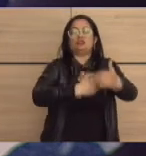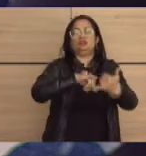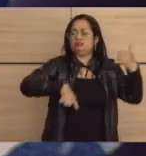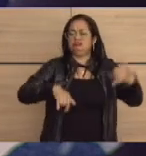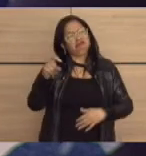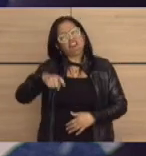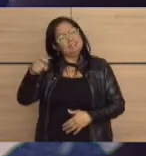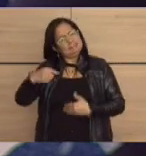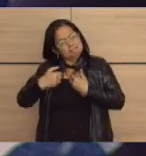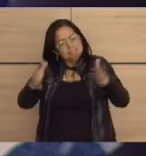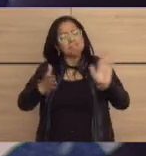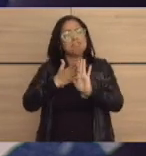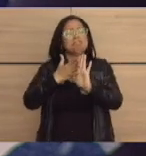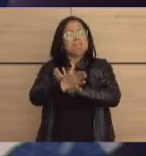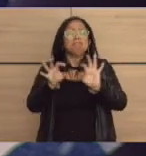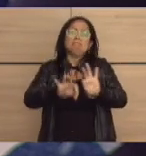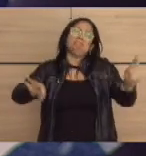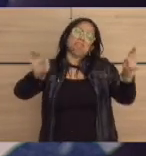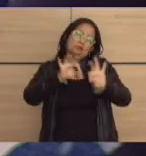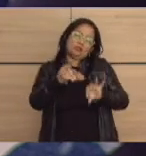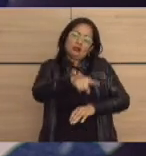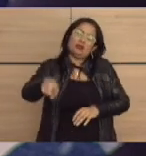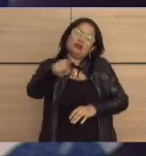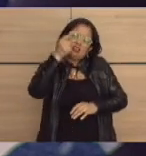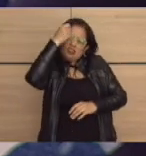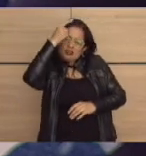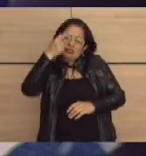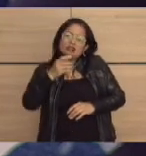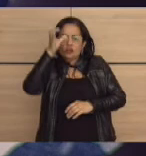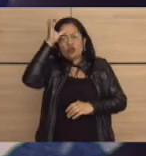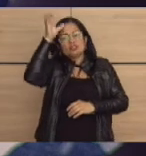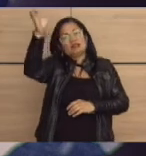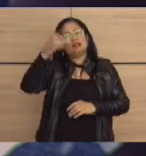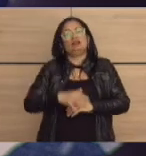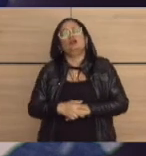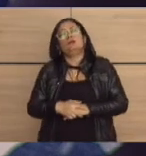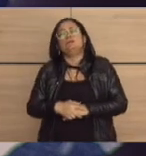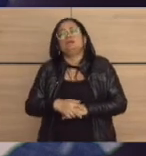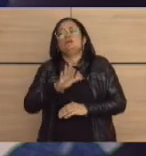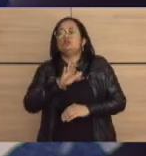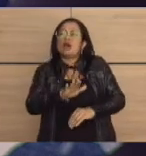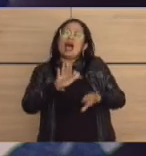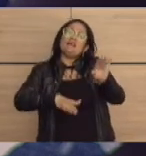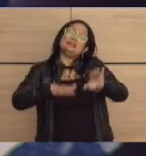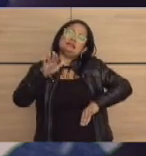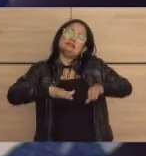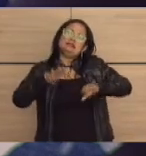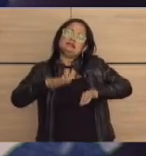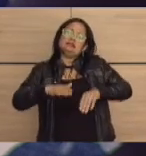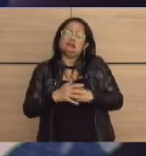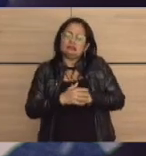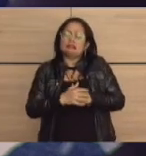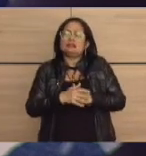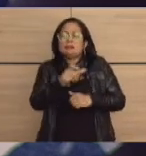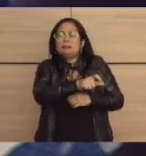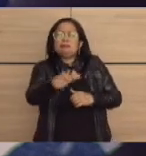que es perfectamente posible entender, por ejemplo, con un concepto como ese de Hegel, que hay momentos en que la gente está en